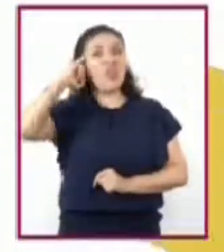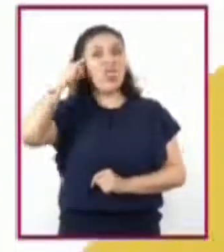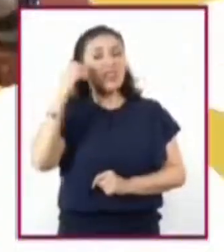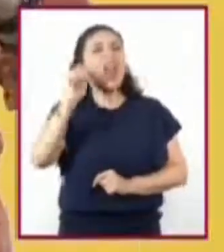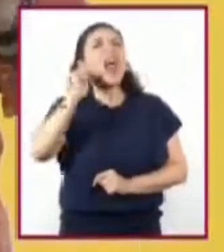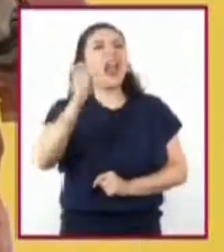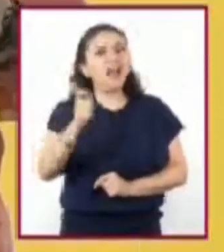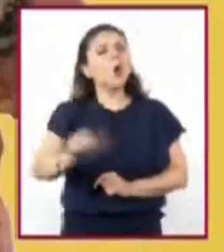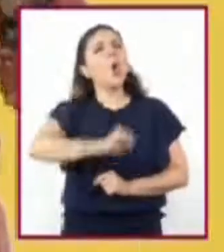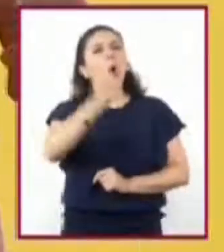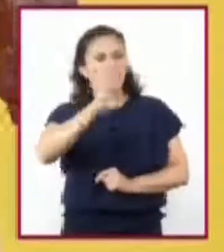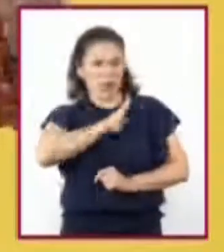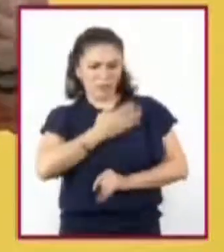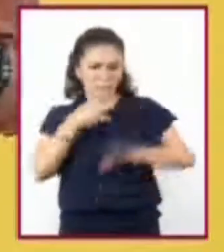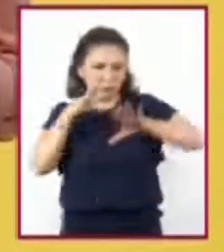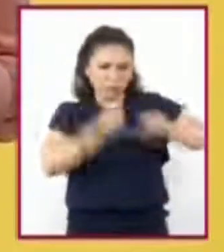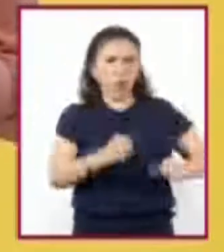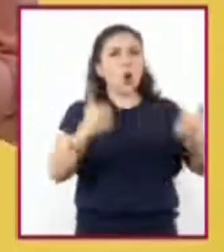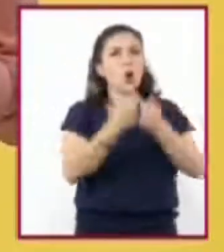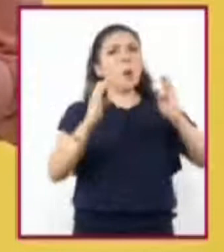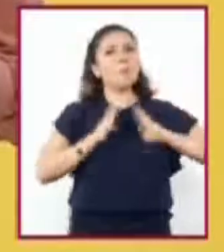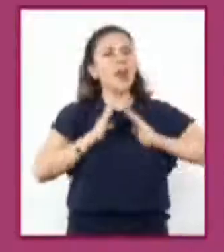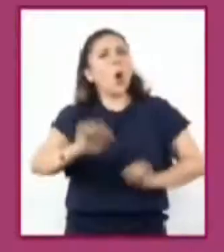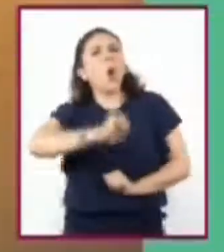conquista hubo además de la militar?